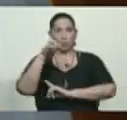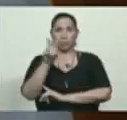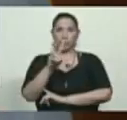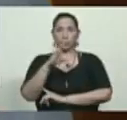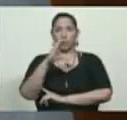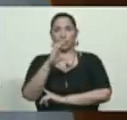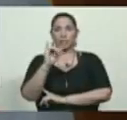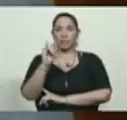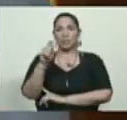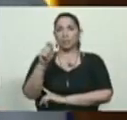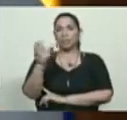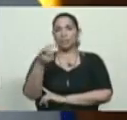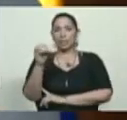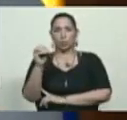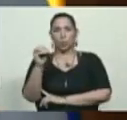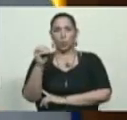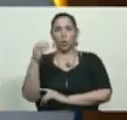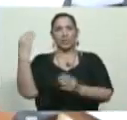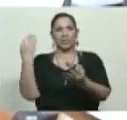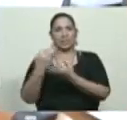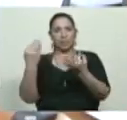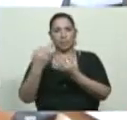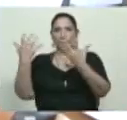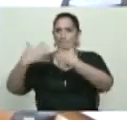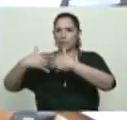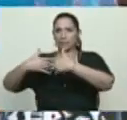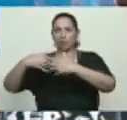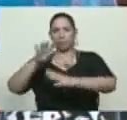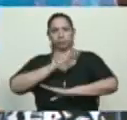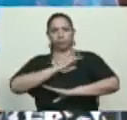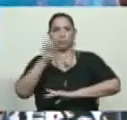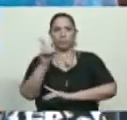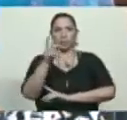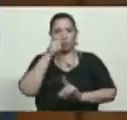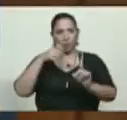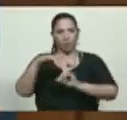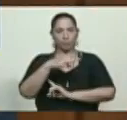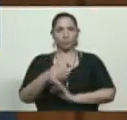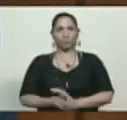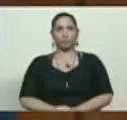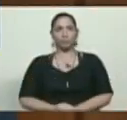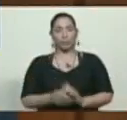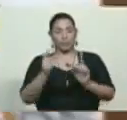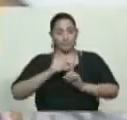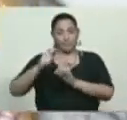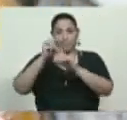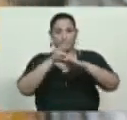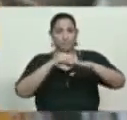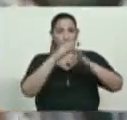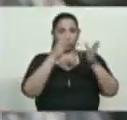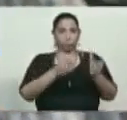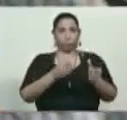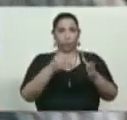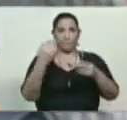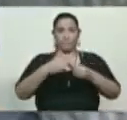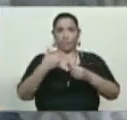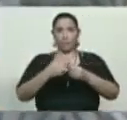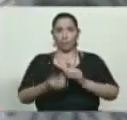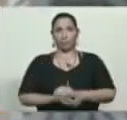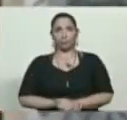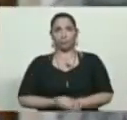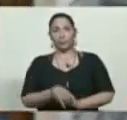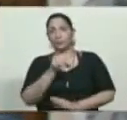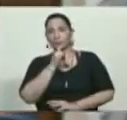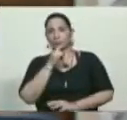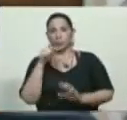Citgo es y será siempre de Venezuela, del pueblo de Venezuela. Bien, amigos, escuchamos palabras del ministro del Pueblo Popular de Petróleo, Manuel Quevedo, informaba